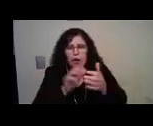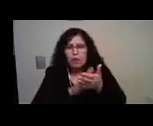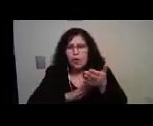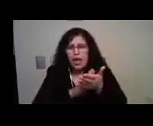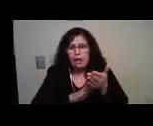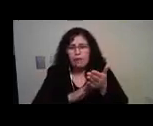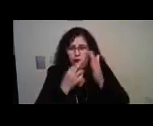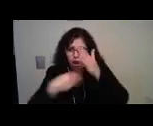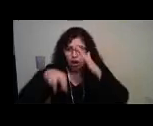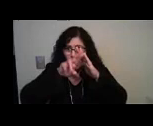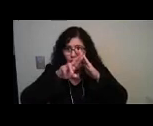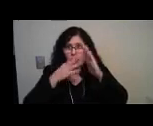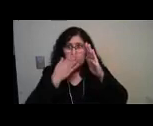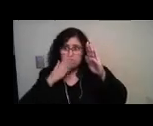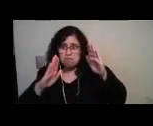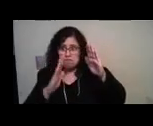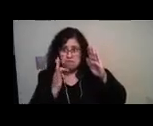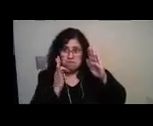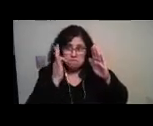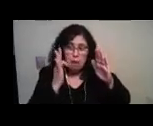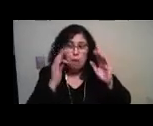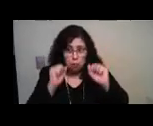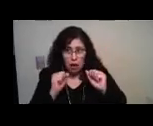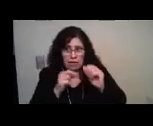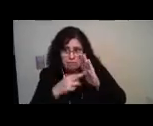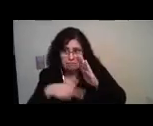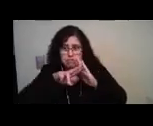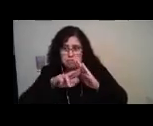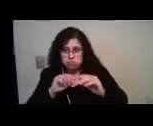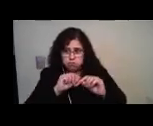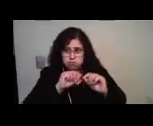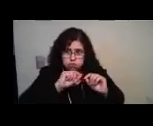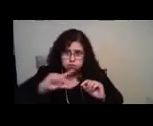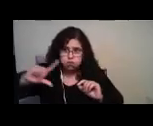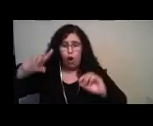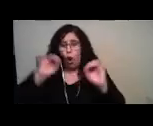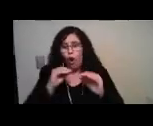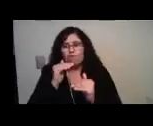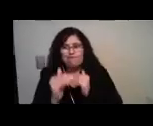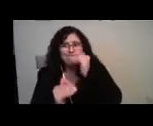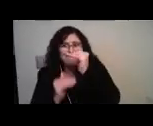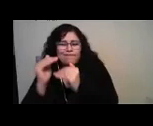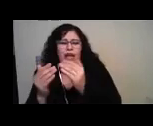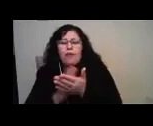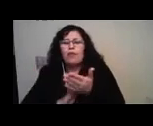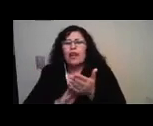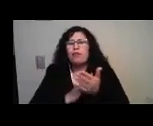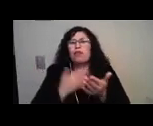de rehabilitación, ya, porque cuando una persona ha tenido un accidente cerebrovascular de tipo isquémico,